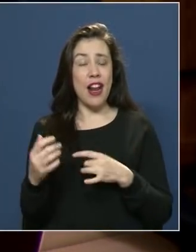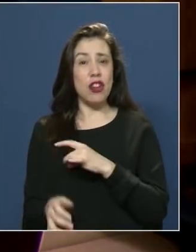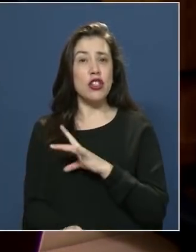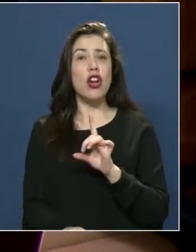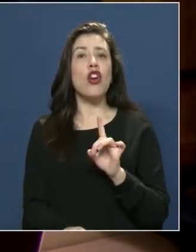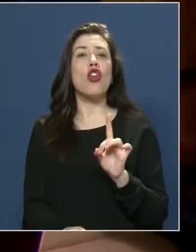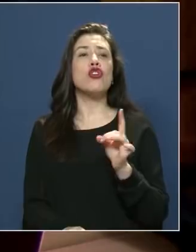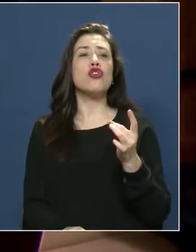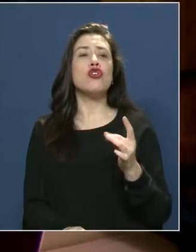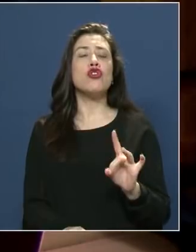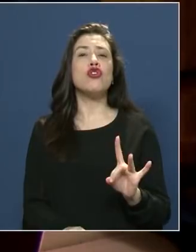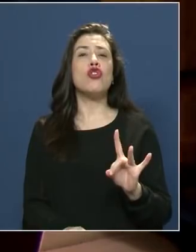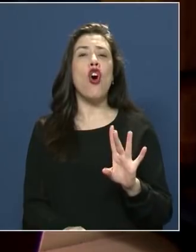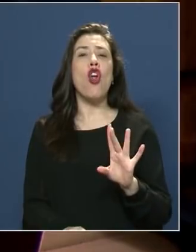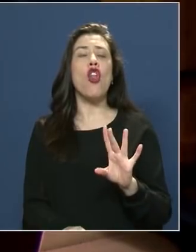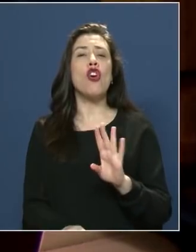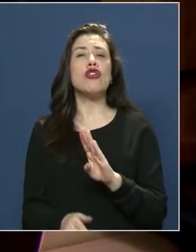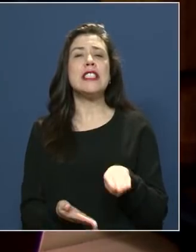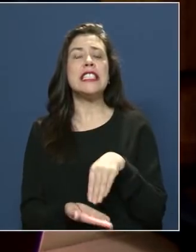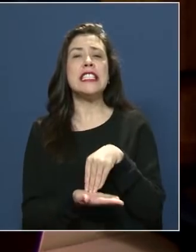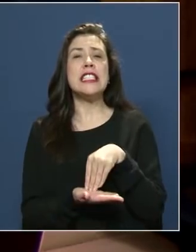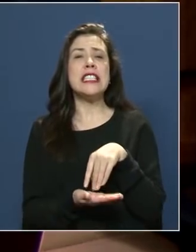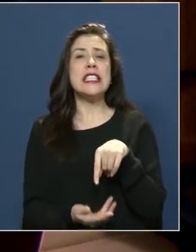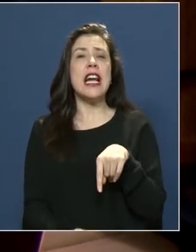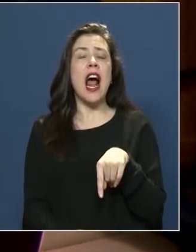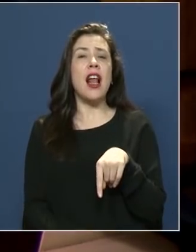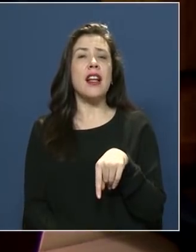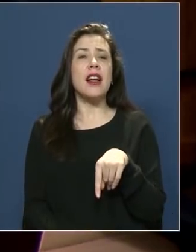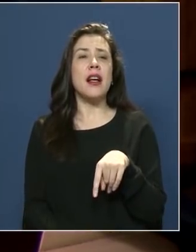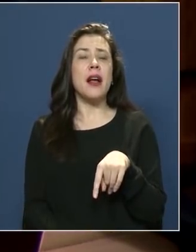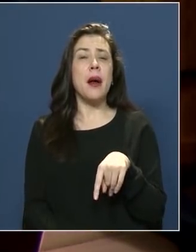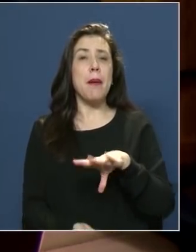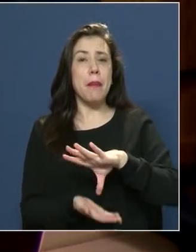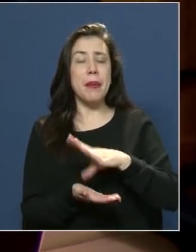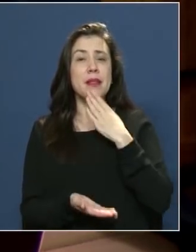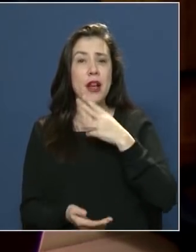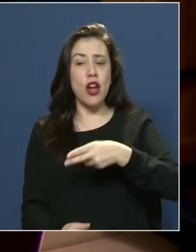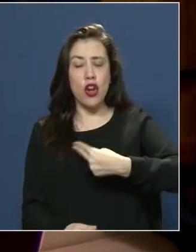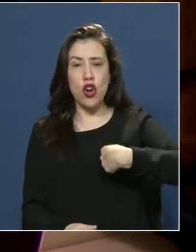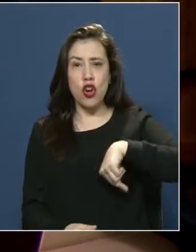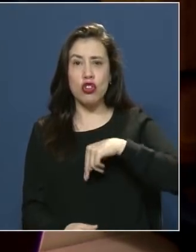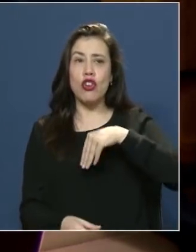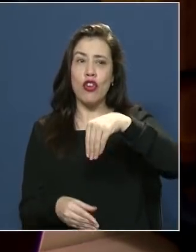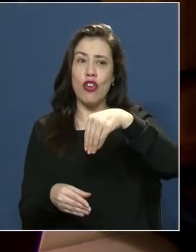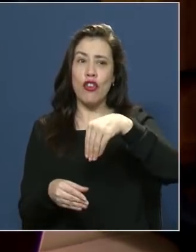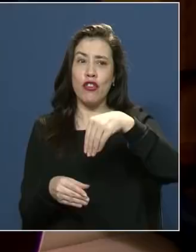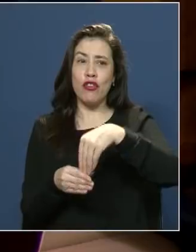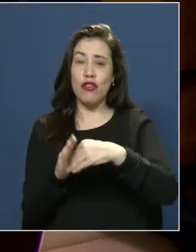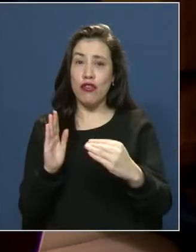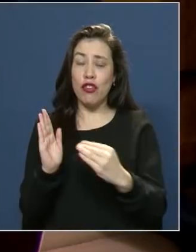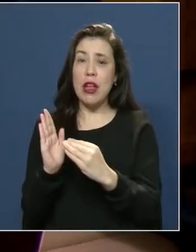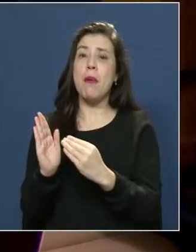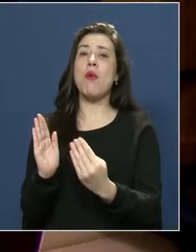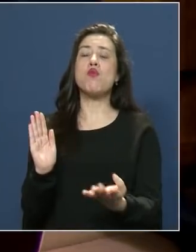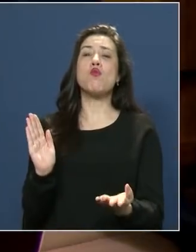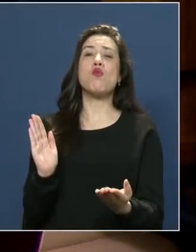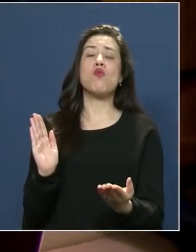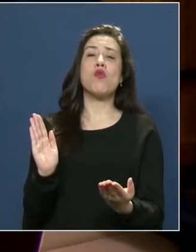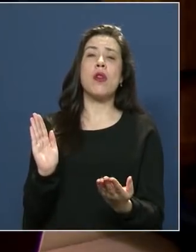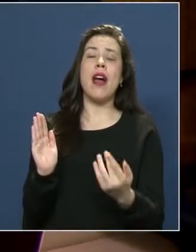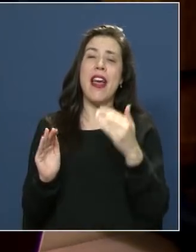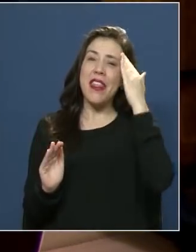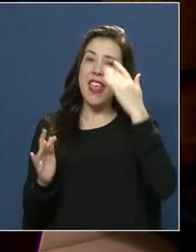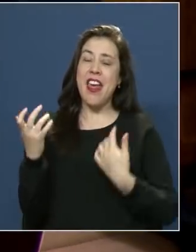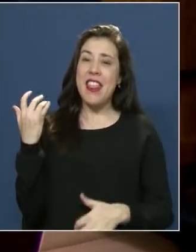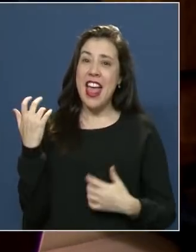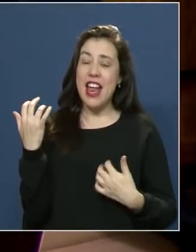sean únicamente de la zona central del país, efectivamente nosotros votaremos los liberales a favor de este Día